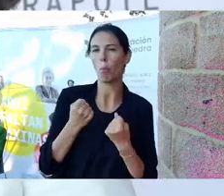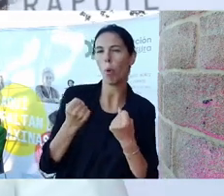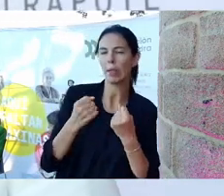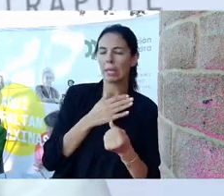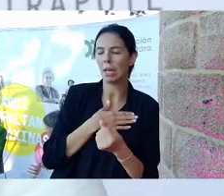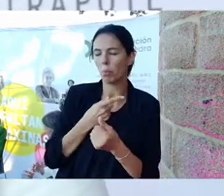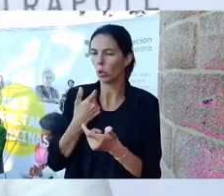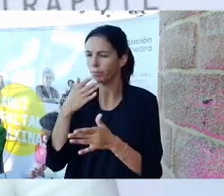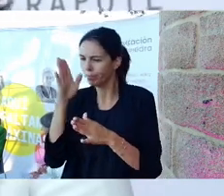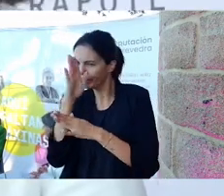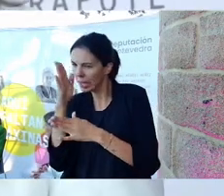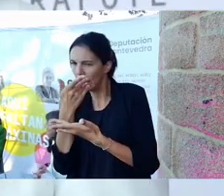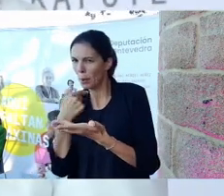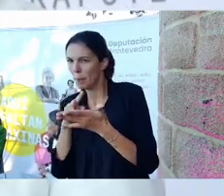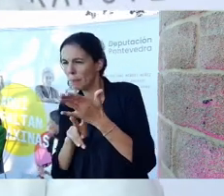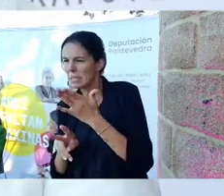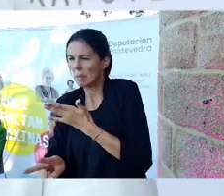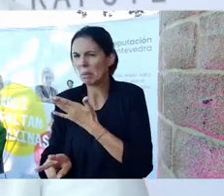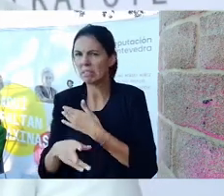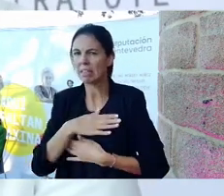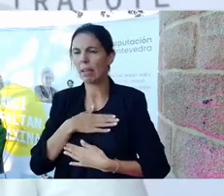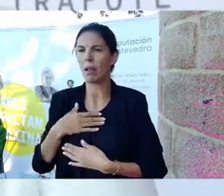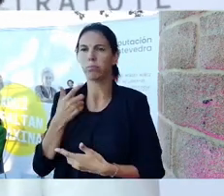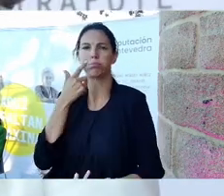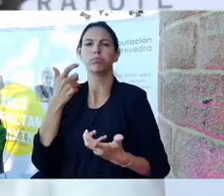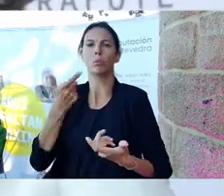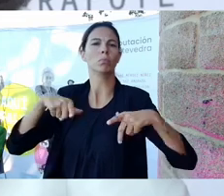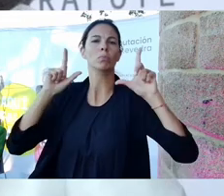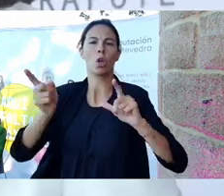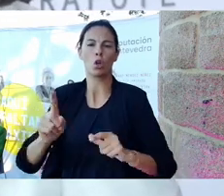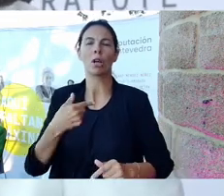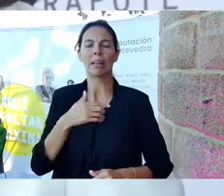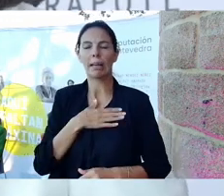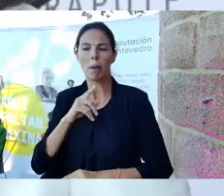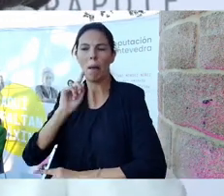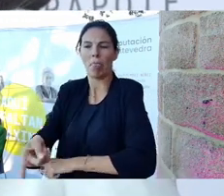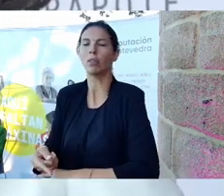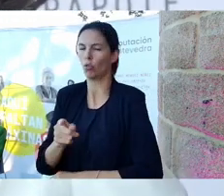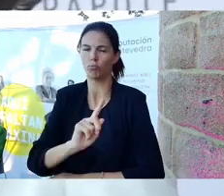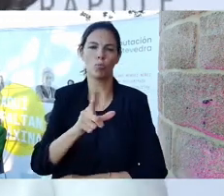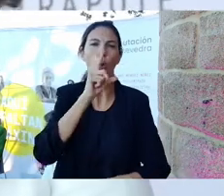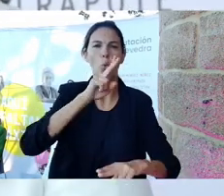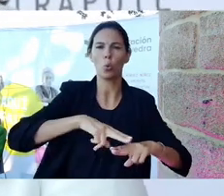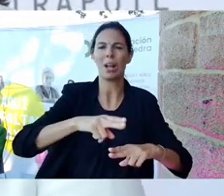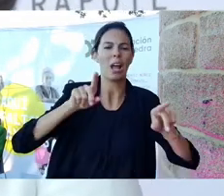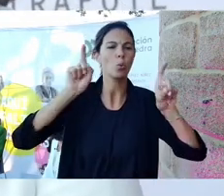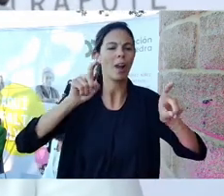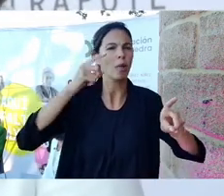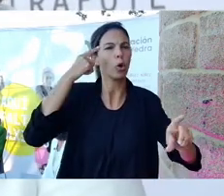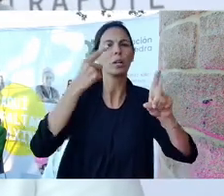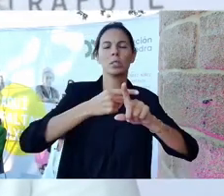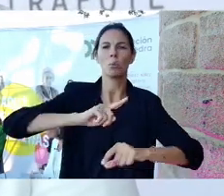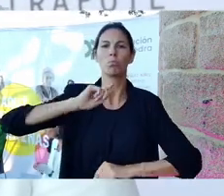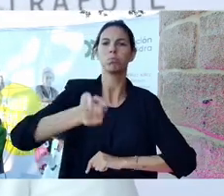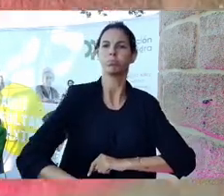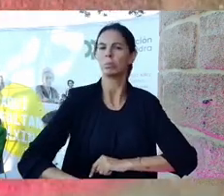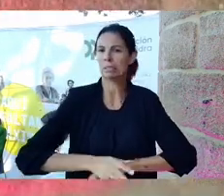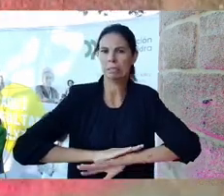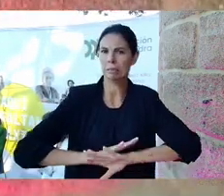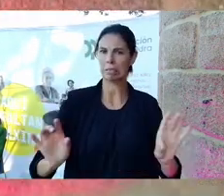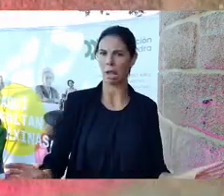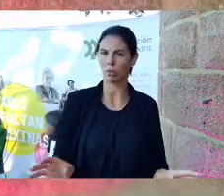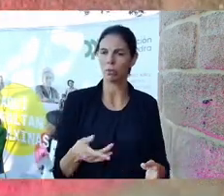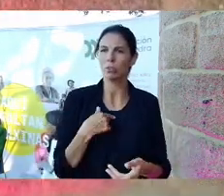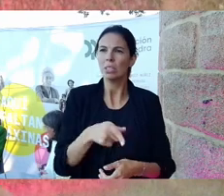en la sombra, por no hacerse notar mucho con el fin de poder mandar sin que se notara, ella no. Ella había sido educada para